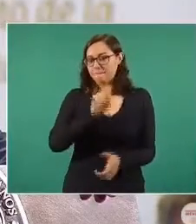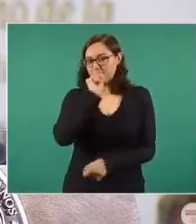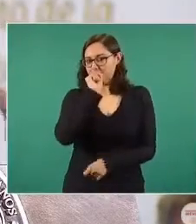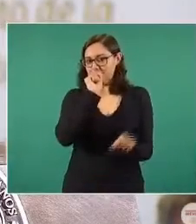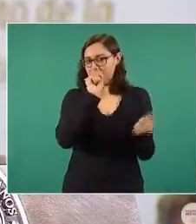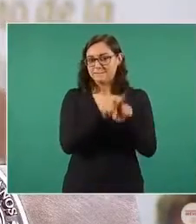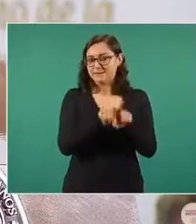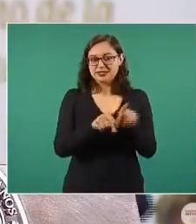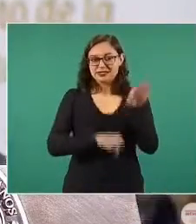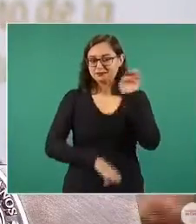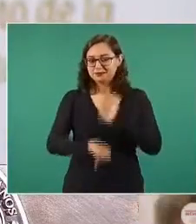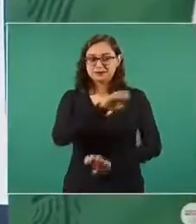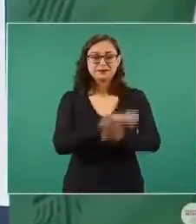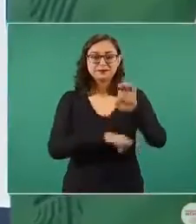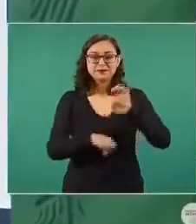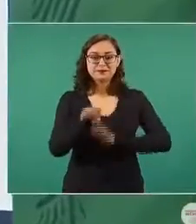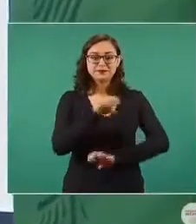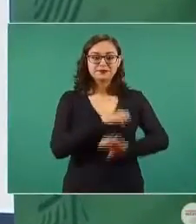pero